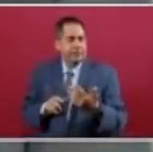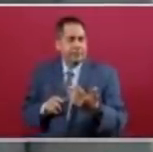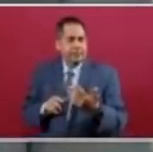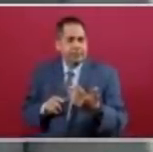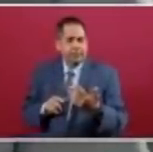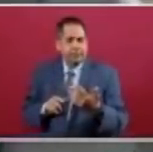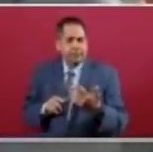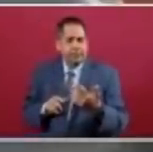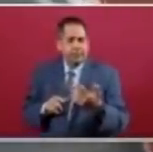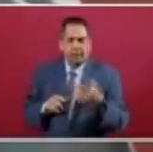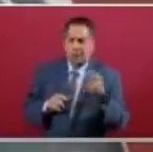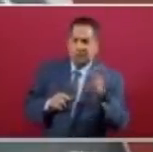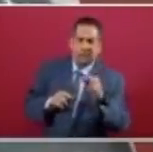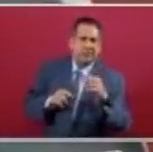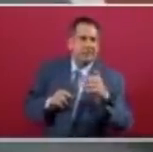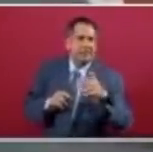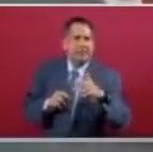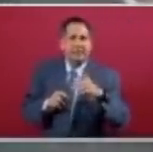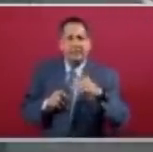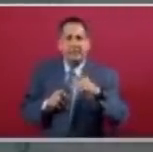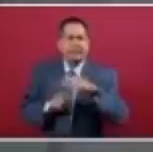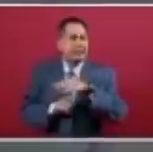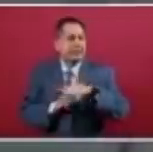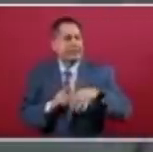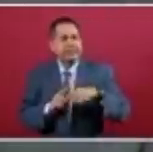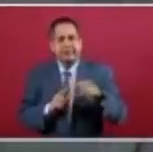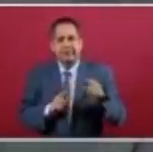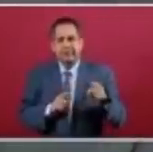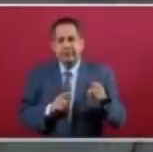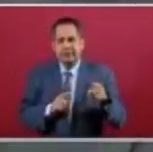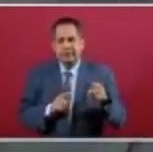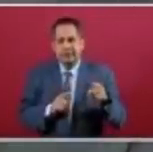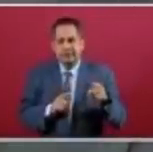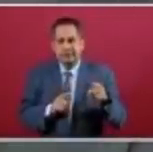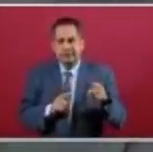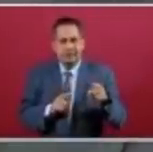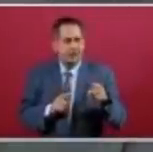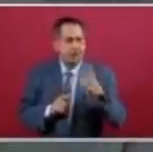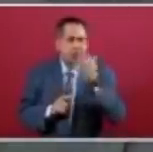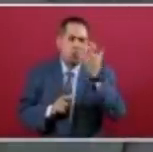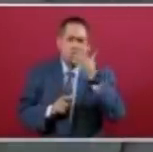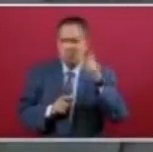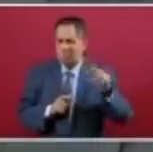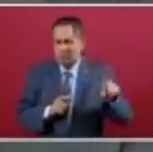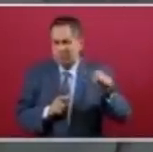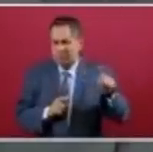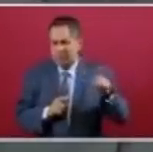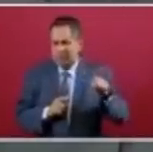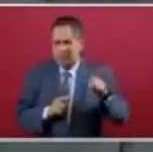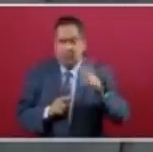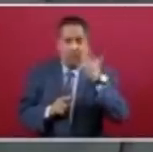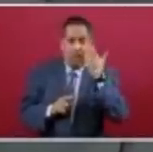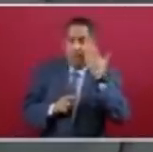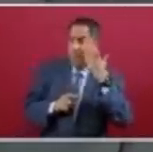un ambiente, porque los que están acostumbrados a medrar